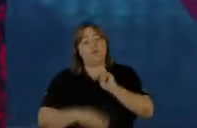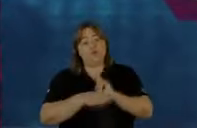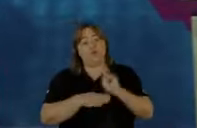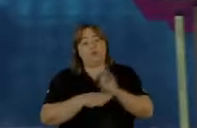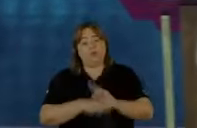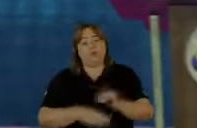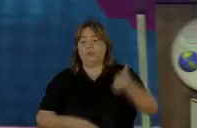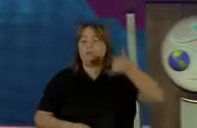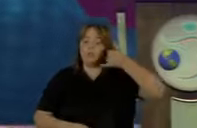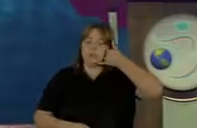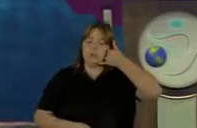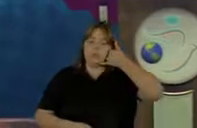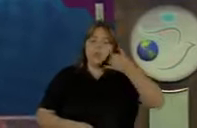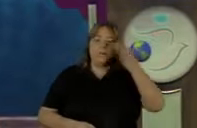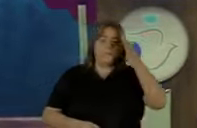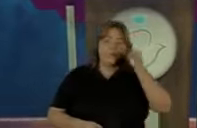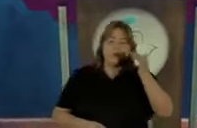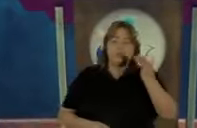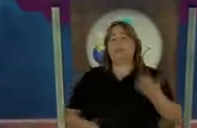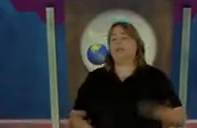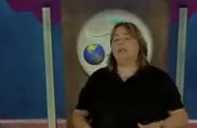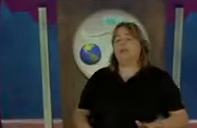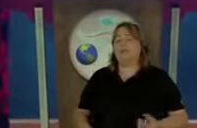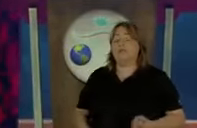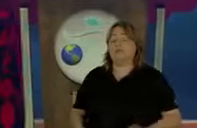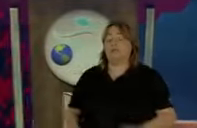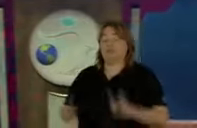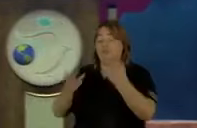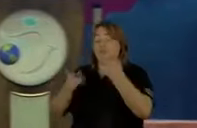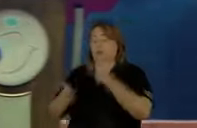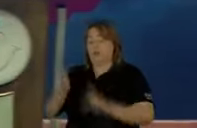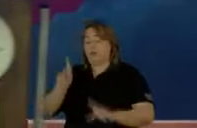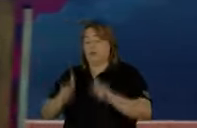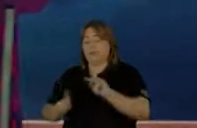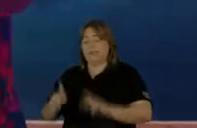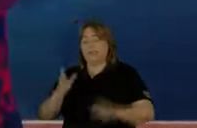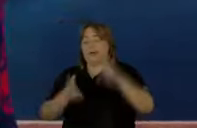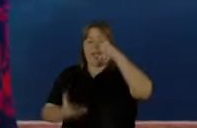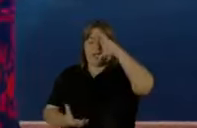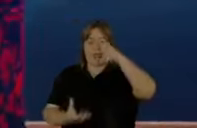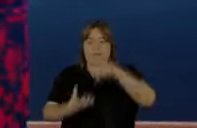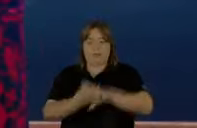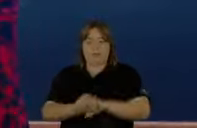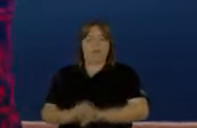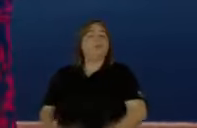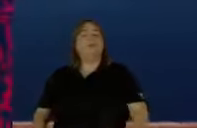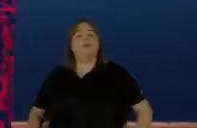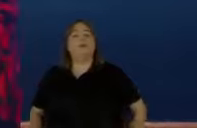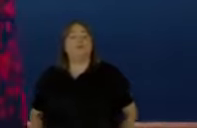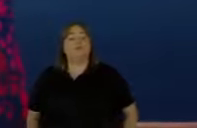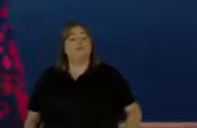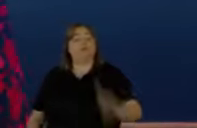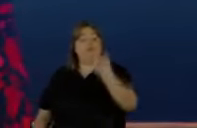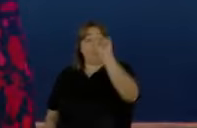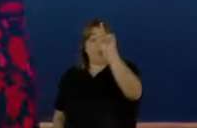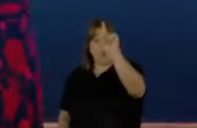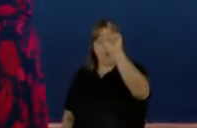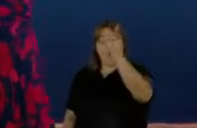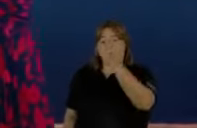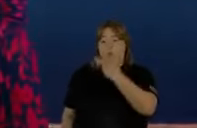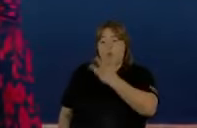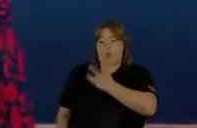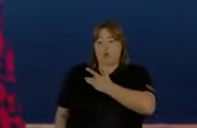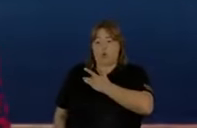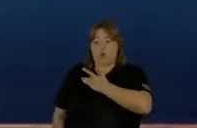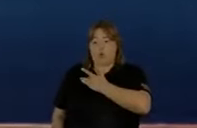Y la multitud de los que habían creído, mire lo que dice, era de un corazón, era